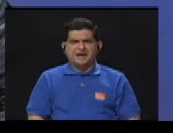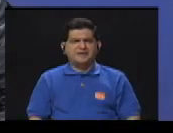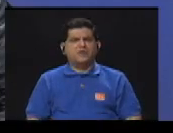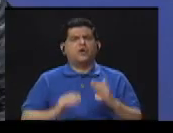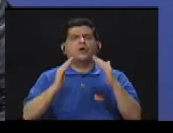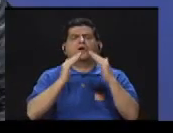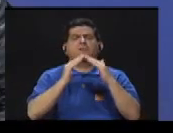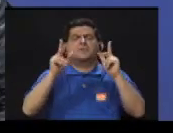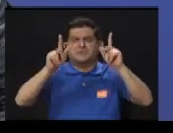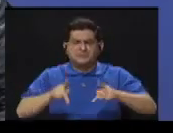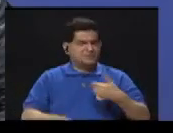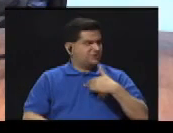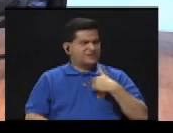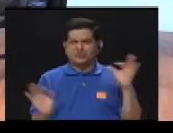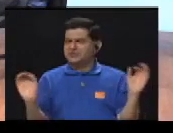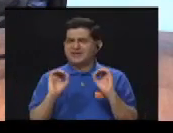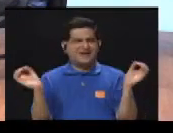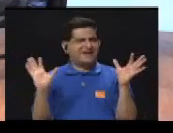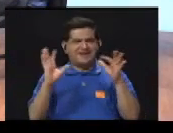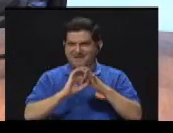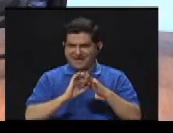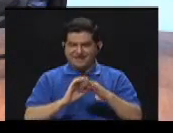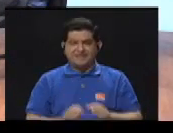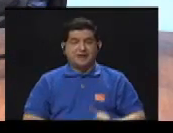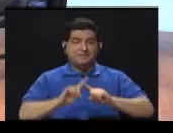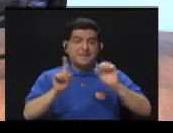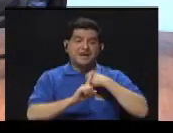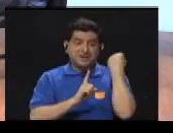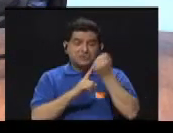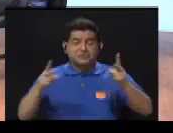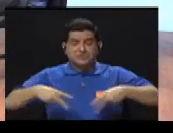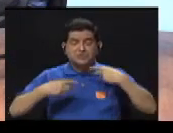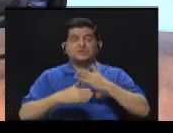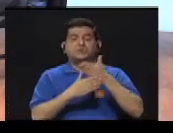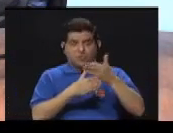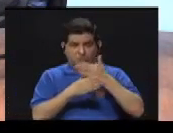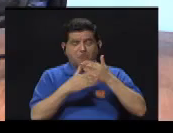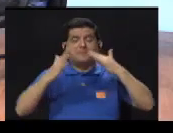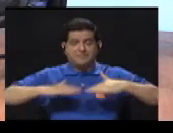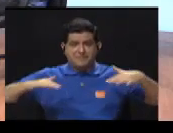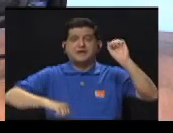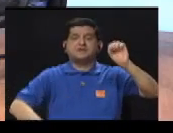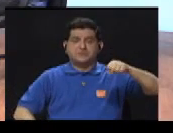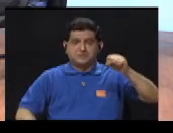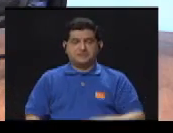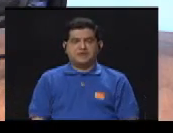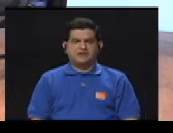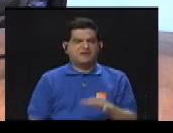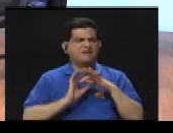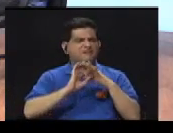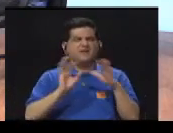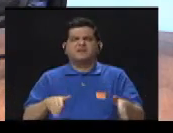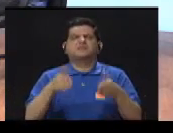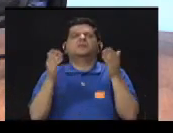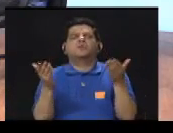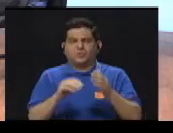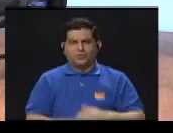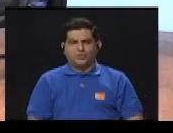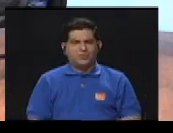de cómo se viera la convivencia de gente que no tiene ningún parentesco, que por circunstancias de la vida les toca compartir un espacio. Entonces, de cómo es esa